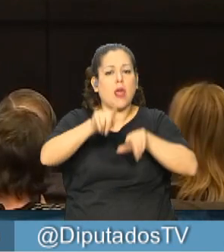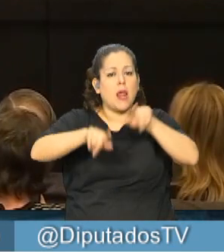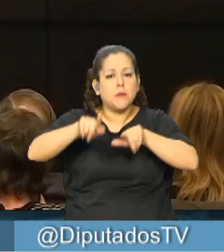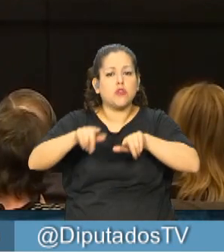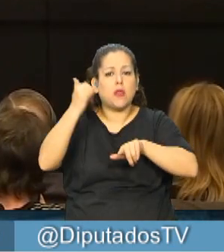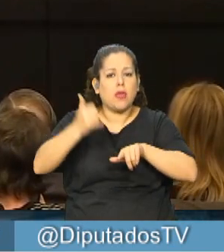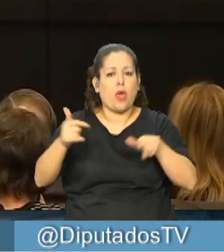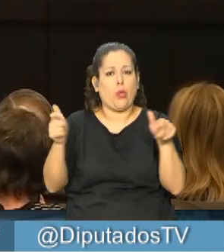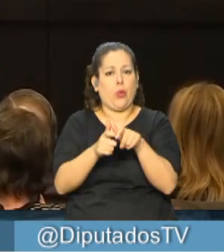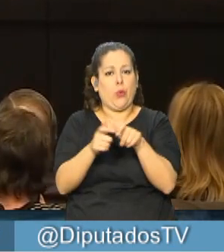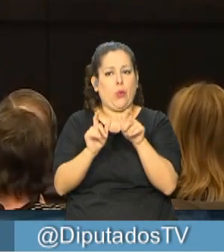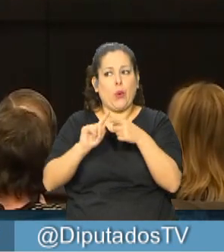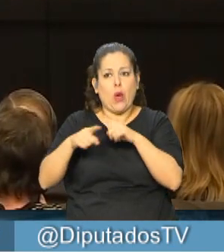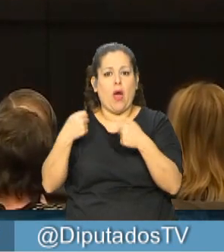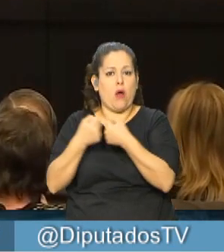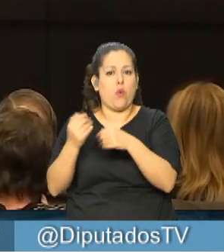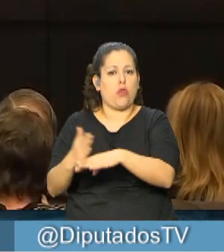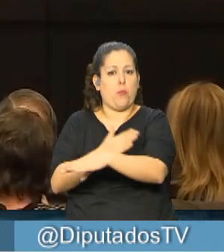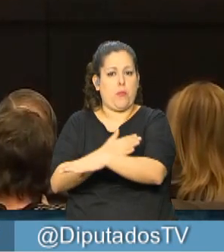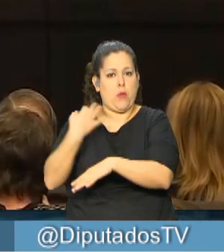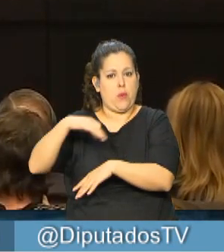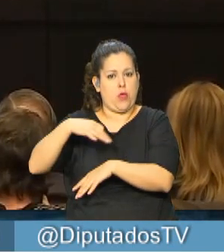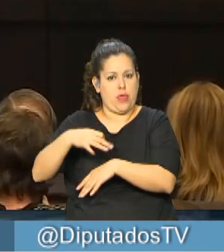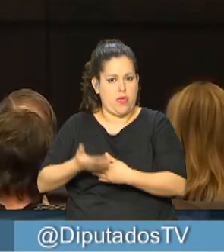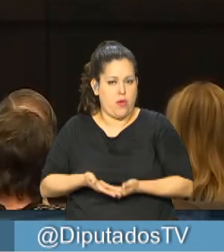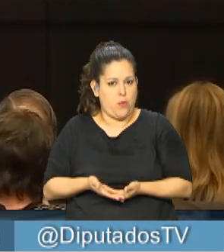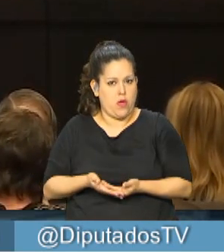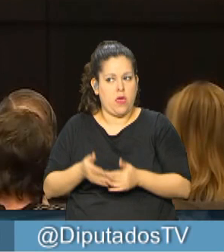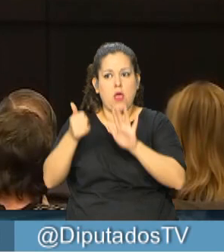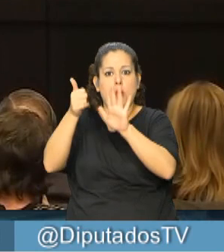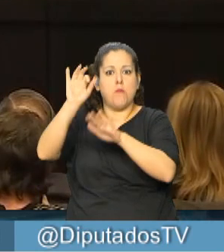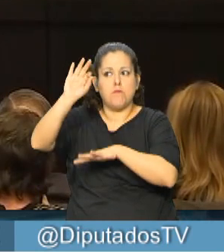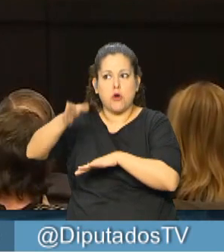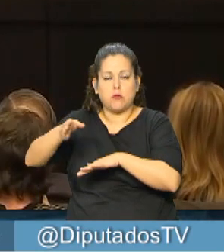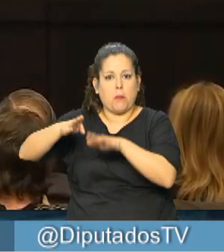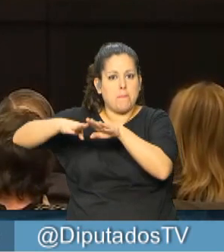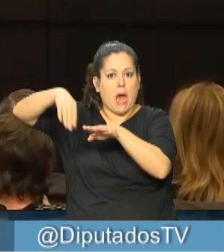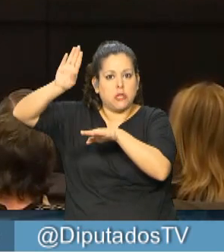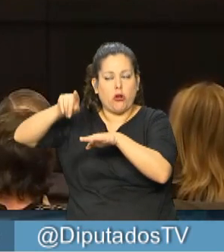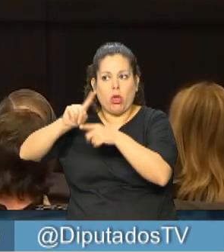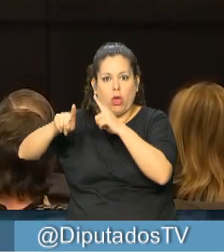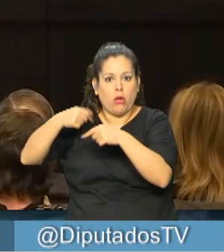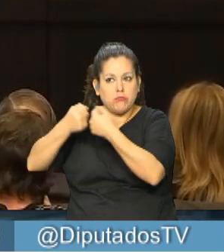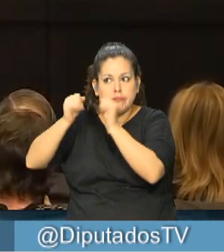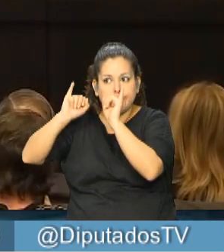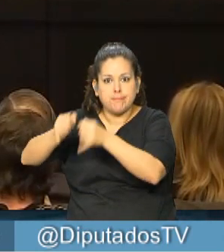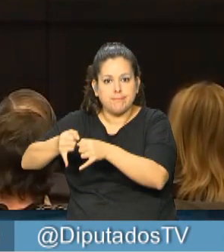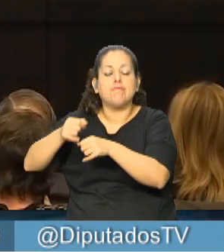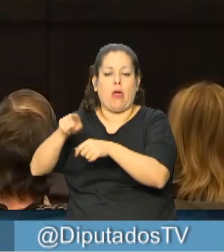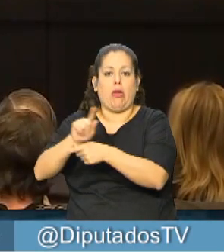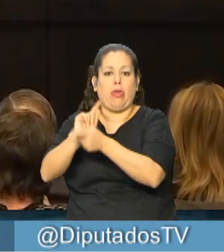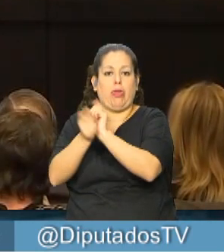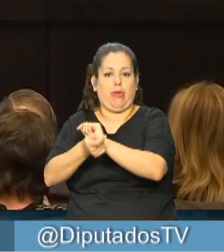de bonos, ¿no? La idea es que haya un acuerdo con un porcentaje importante para que se imponga en definitiva ese acuerdo